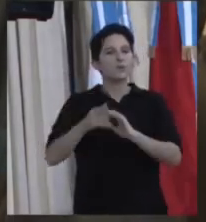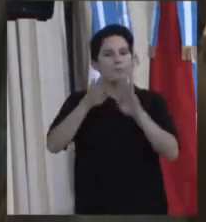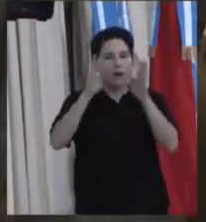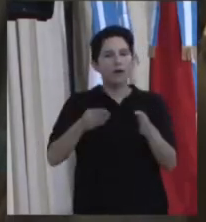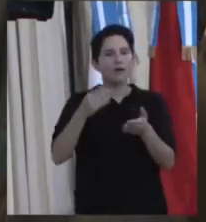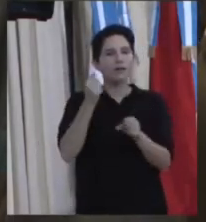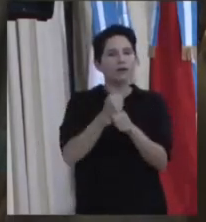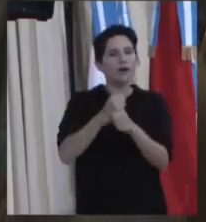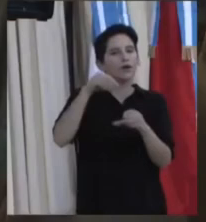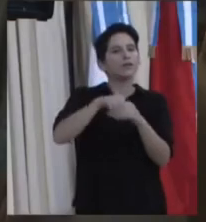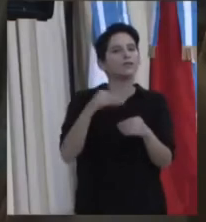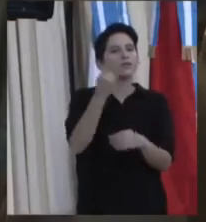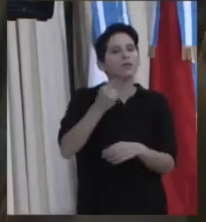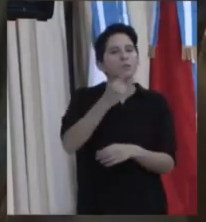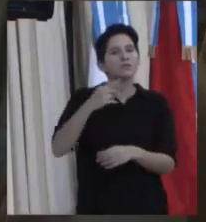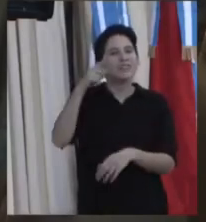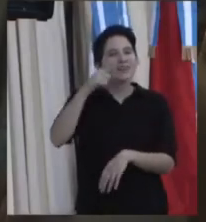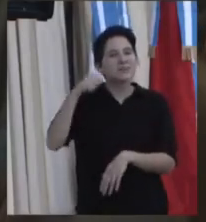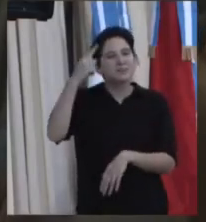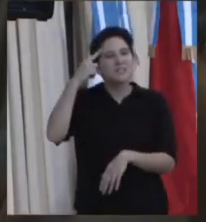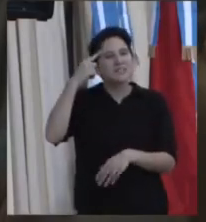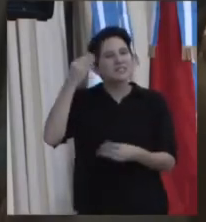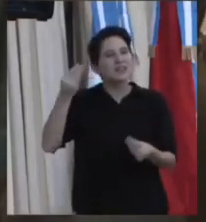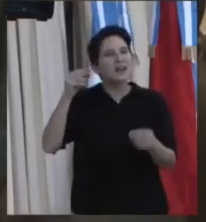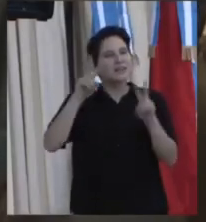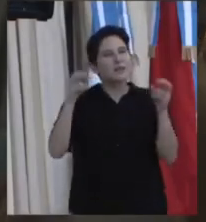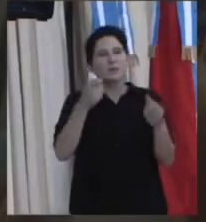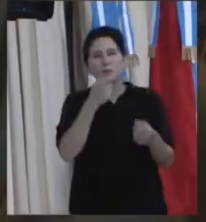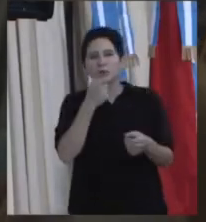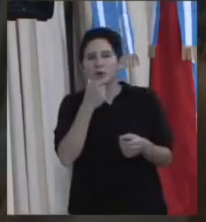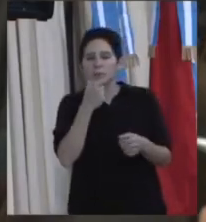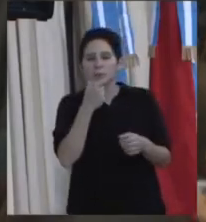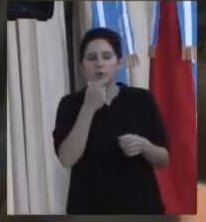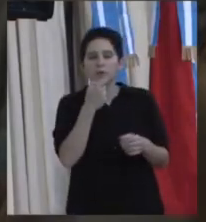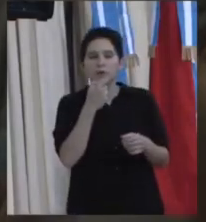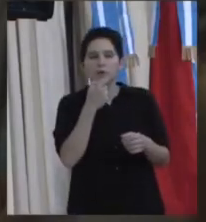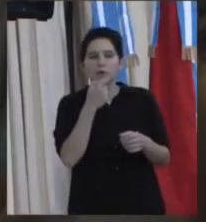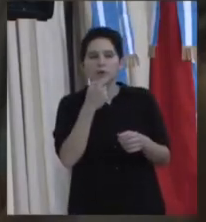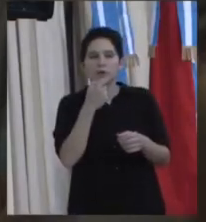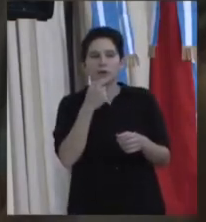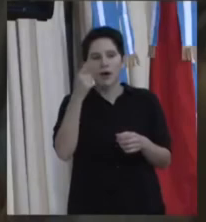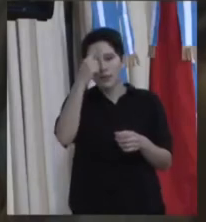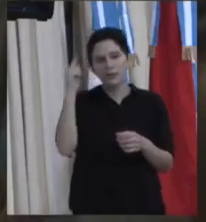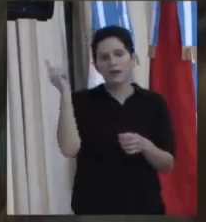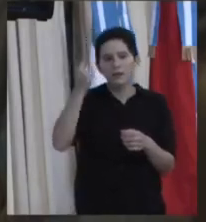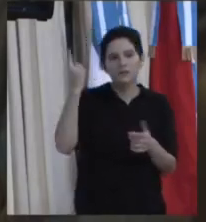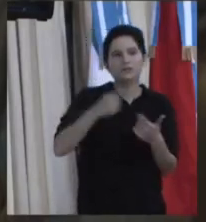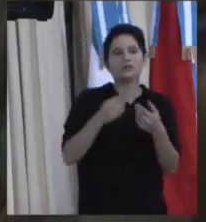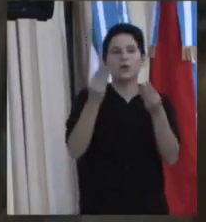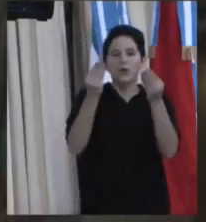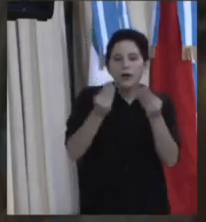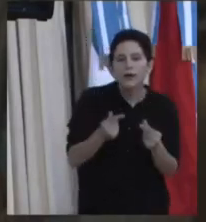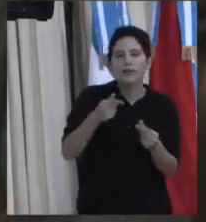pensar en términos que hoy están en boga de todos, como por ejemplo, cito algunos nada más, internacionalización,